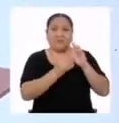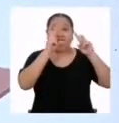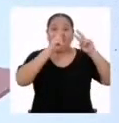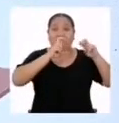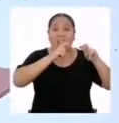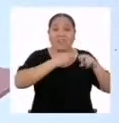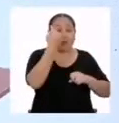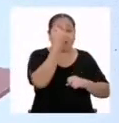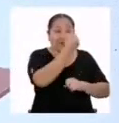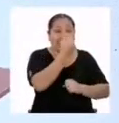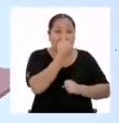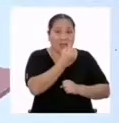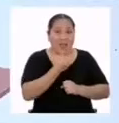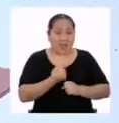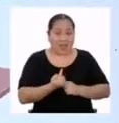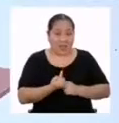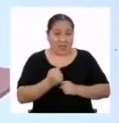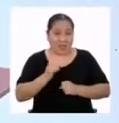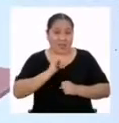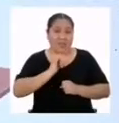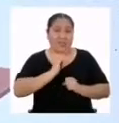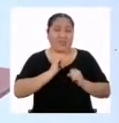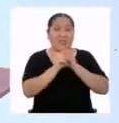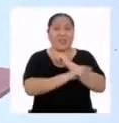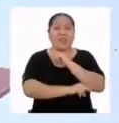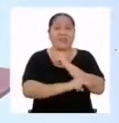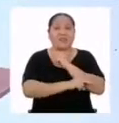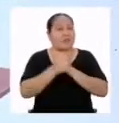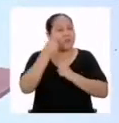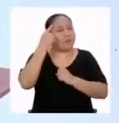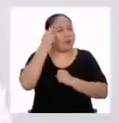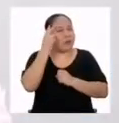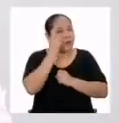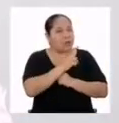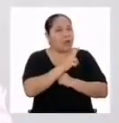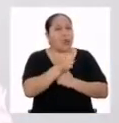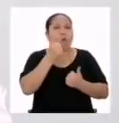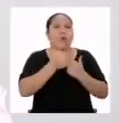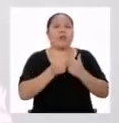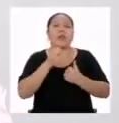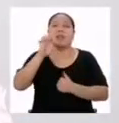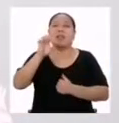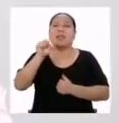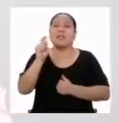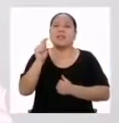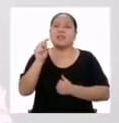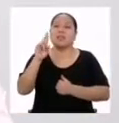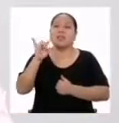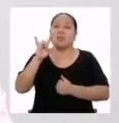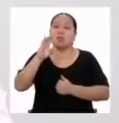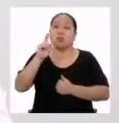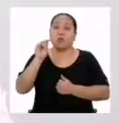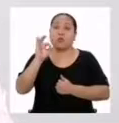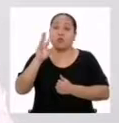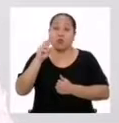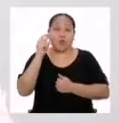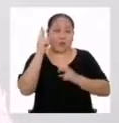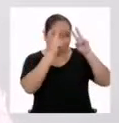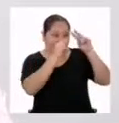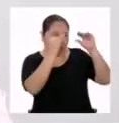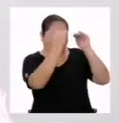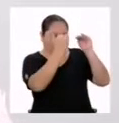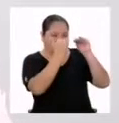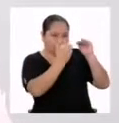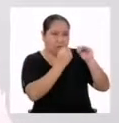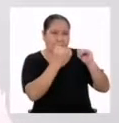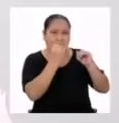párrafo del texto de identidad nacional para conocer qué tipo de estructura tiene? Y podemos observar algunas señalizaciones